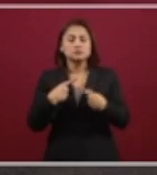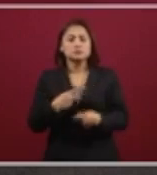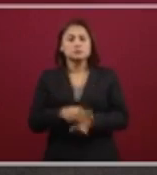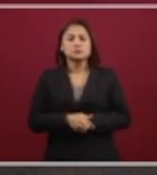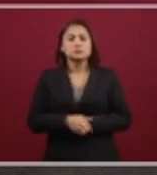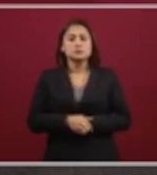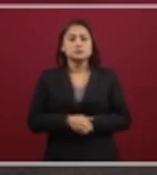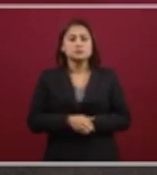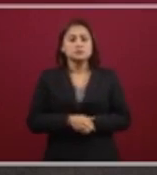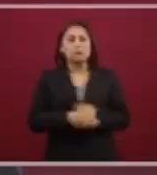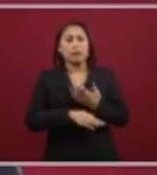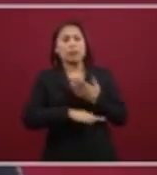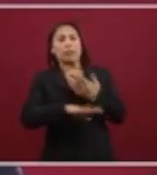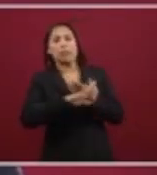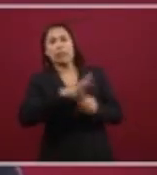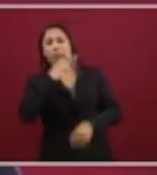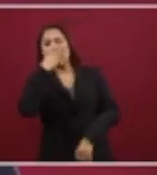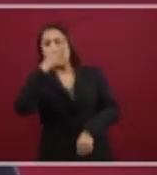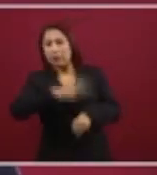atrevidas.